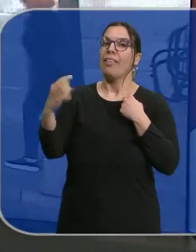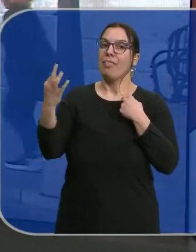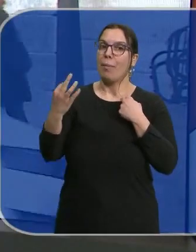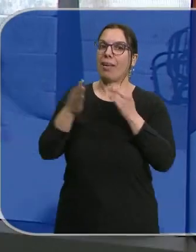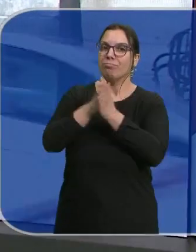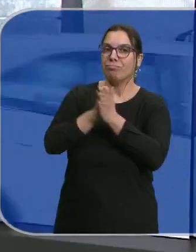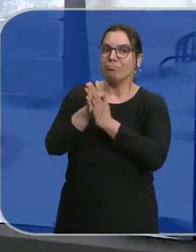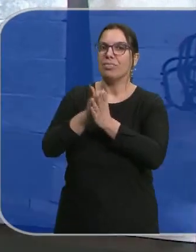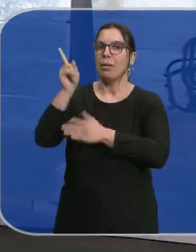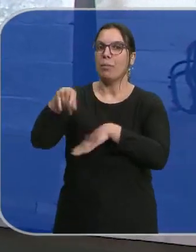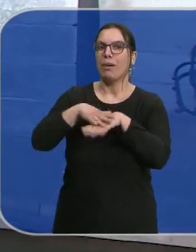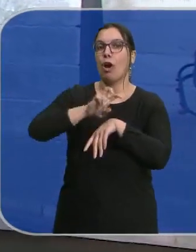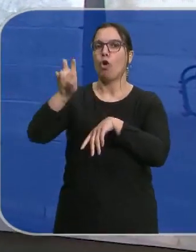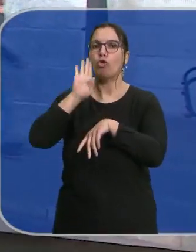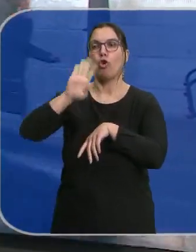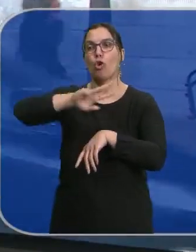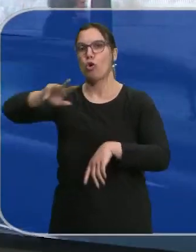otros escándalos. Sara Ayuso.